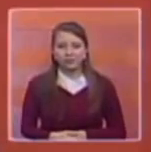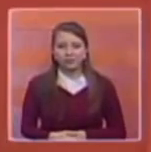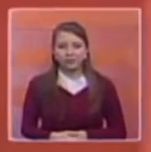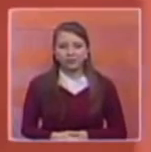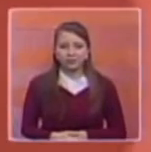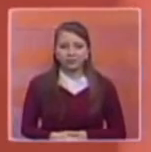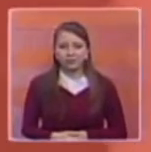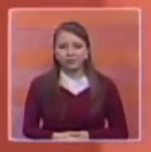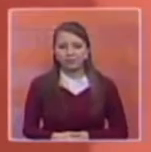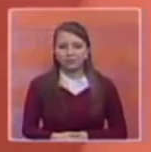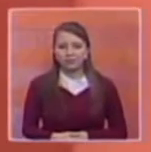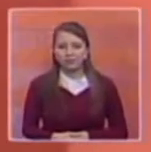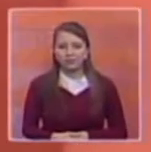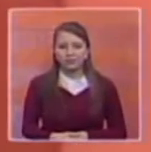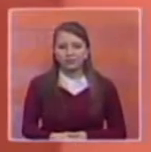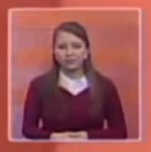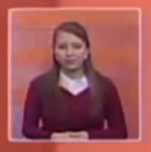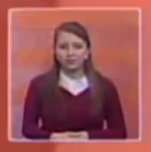aquí está.